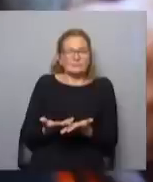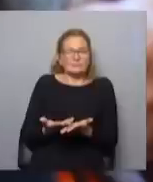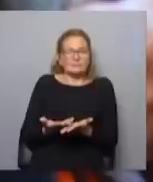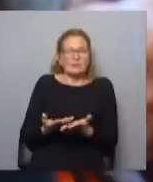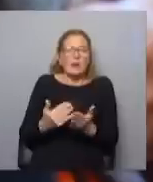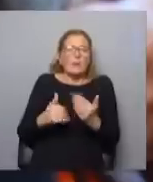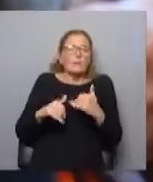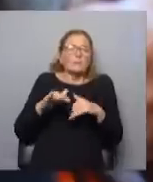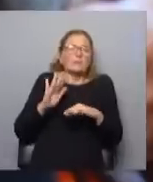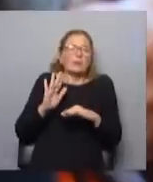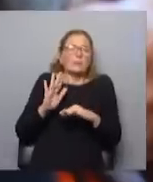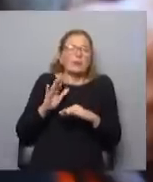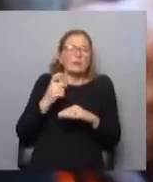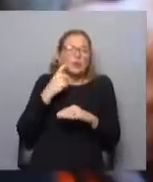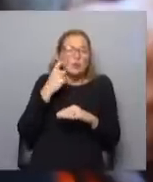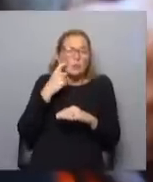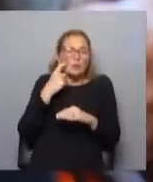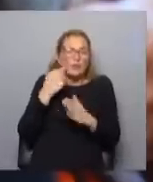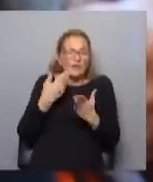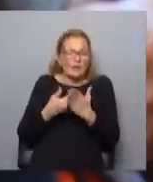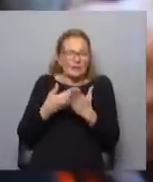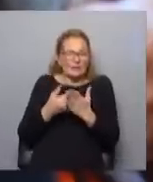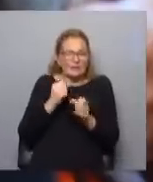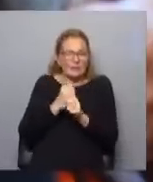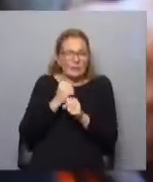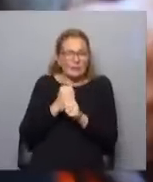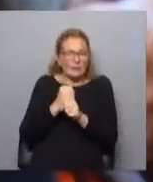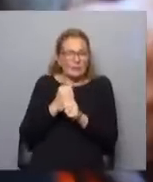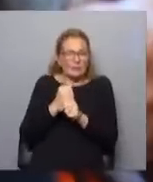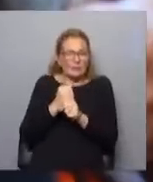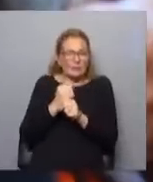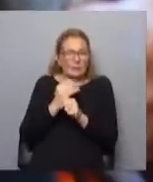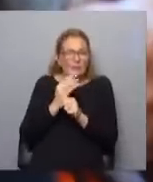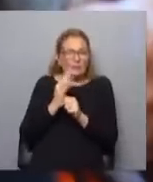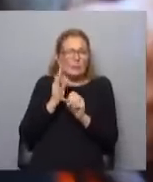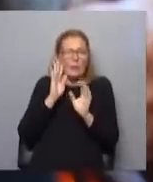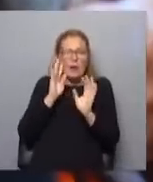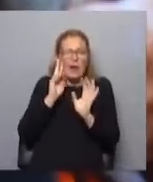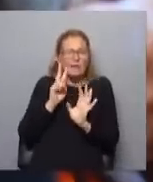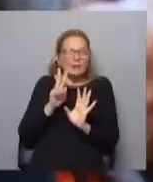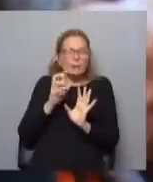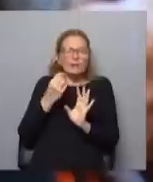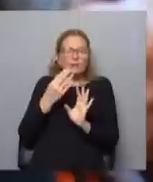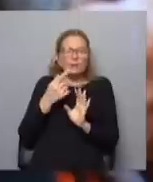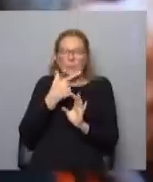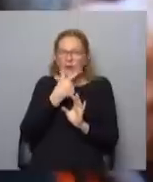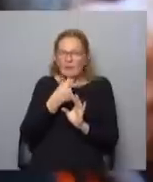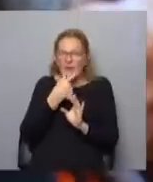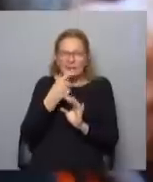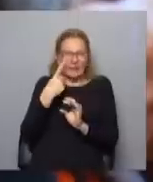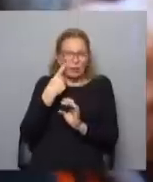capaz que cifras de desempleo por ejemplo de acuerdo a cuáles son las actividades más fácil